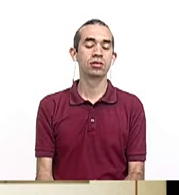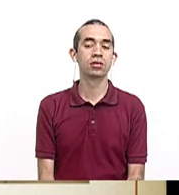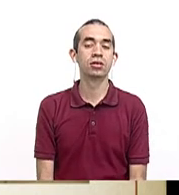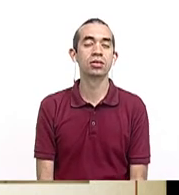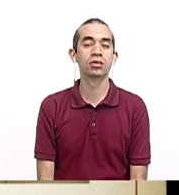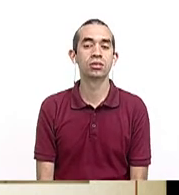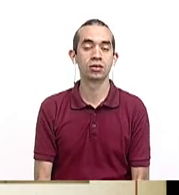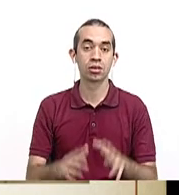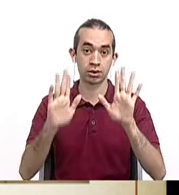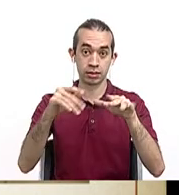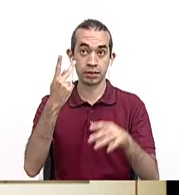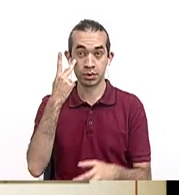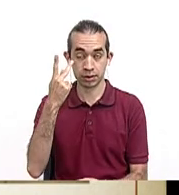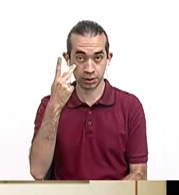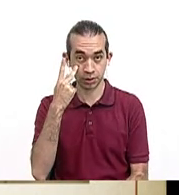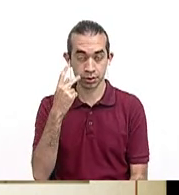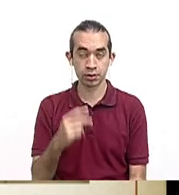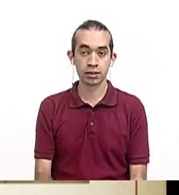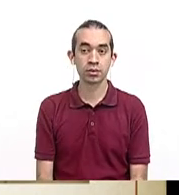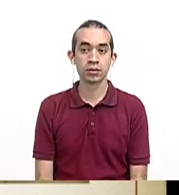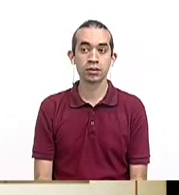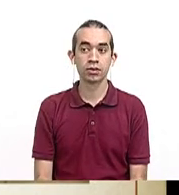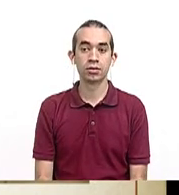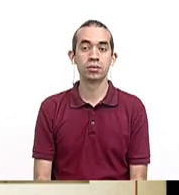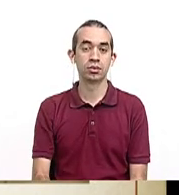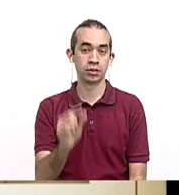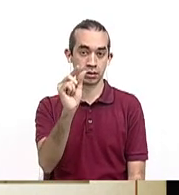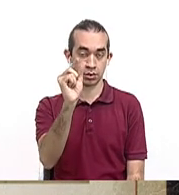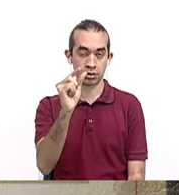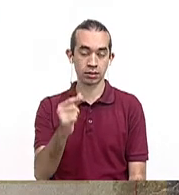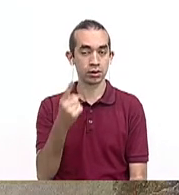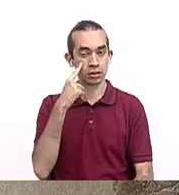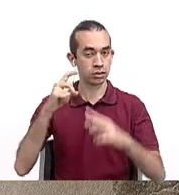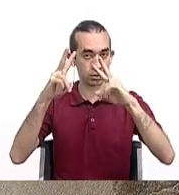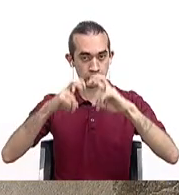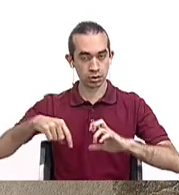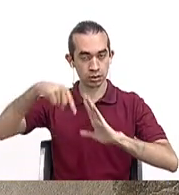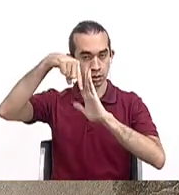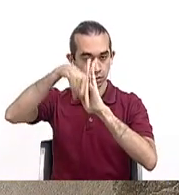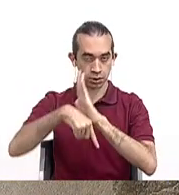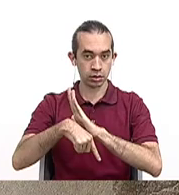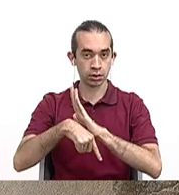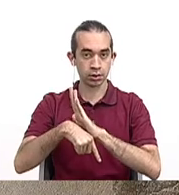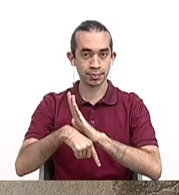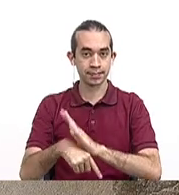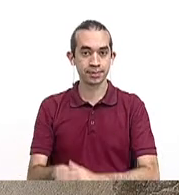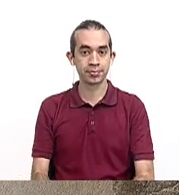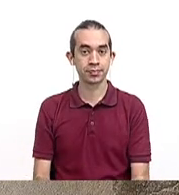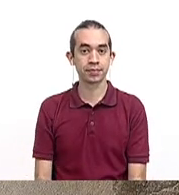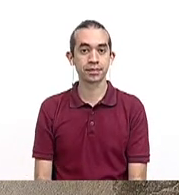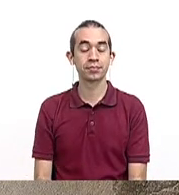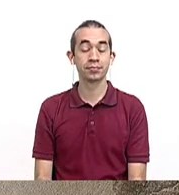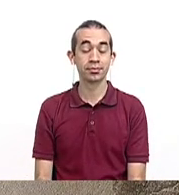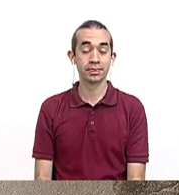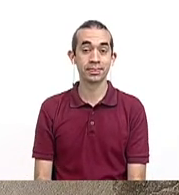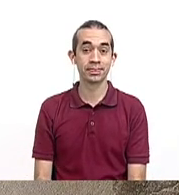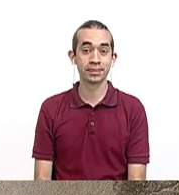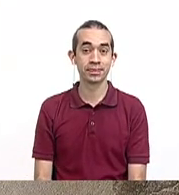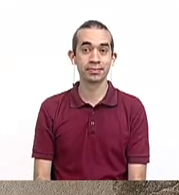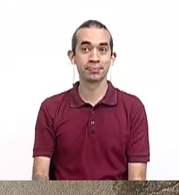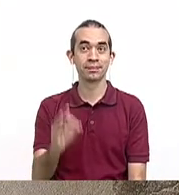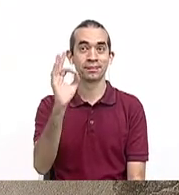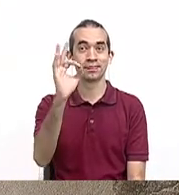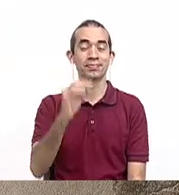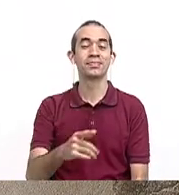observar a continuación y ya casi lo vamos a entrar con más detalle ajá muy